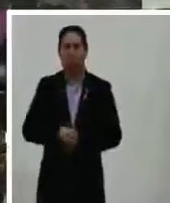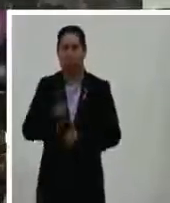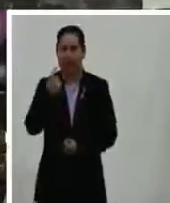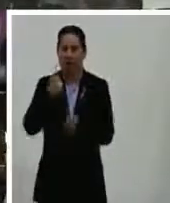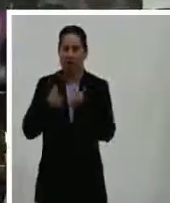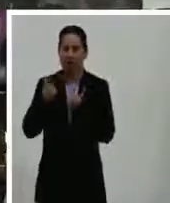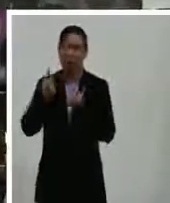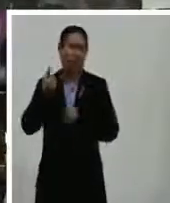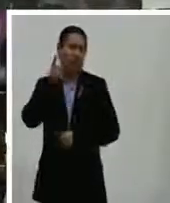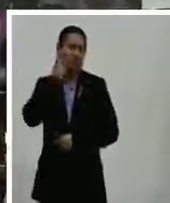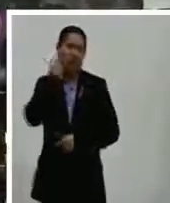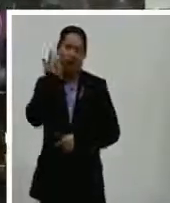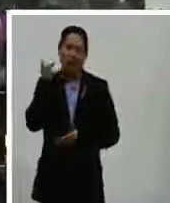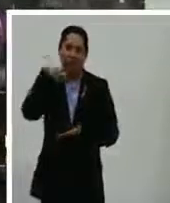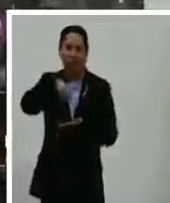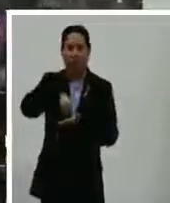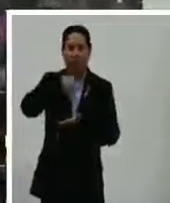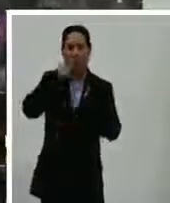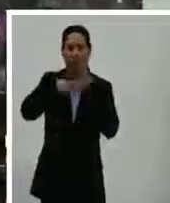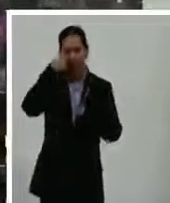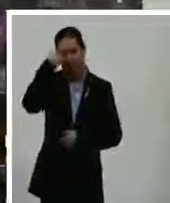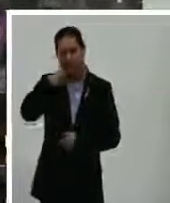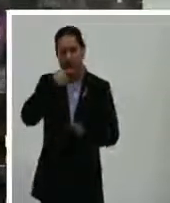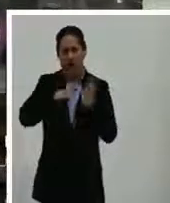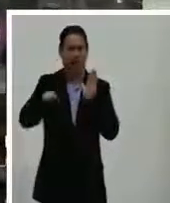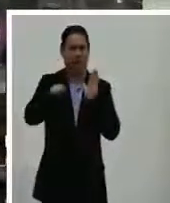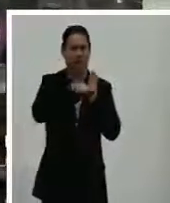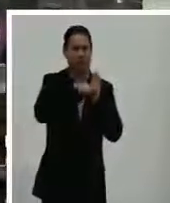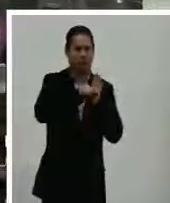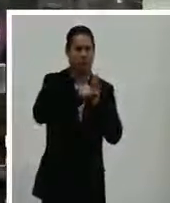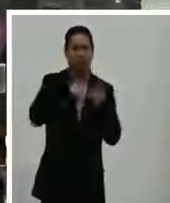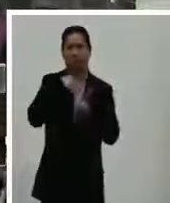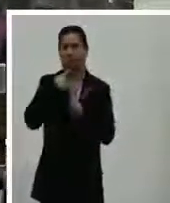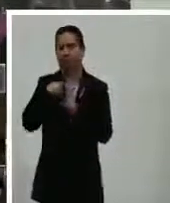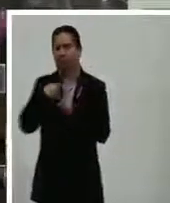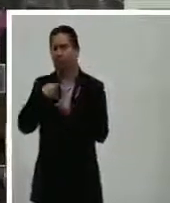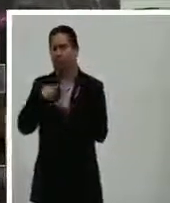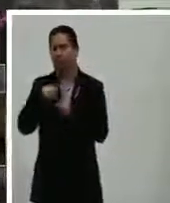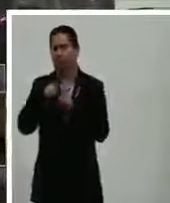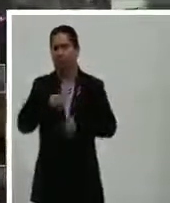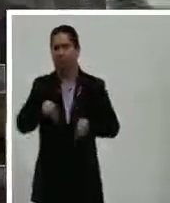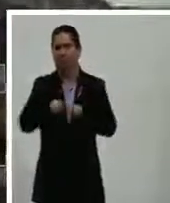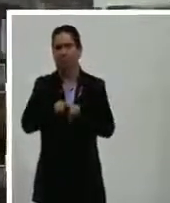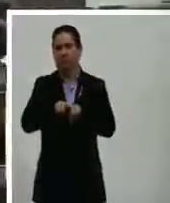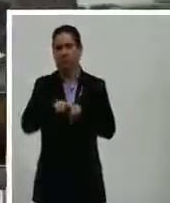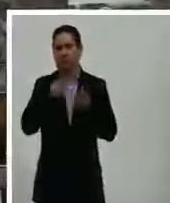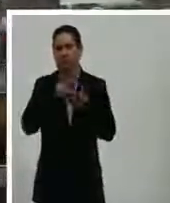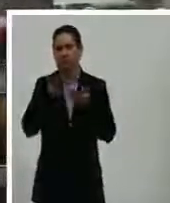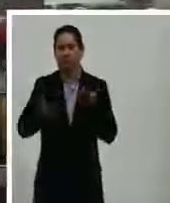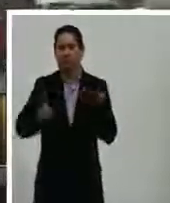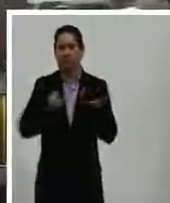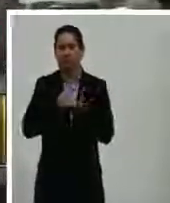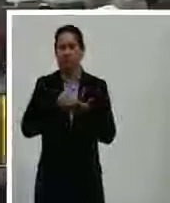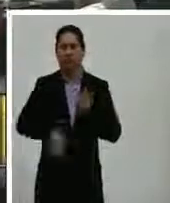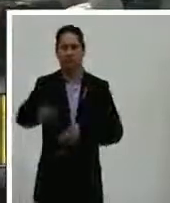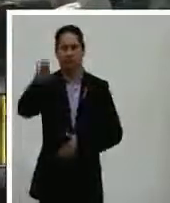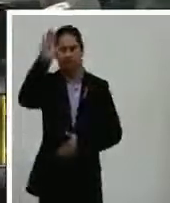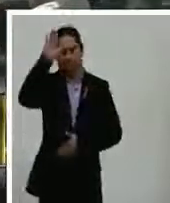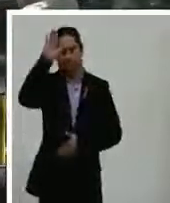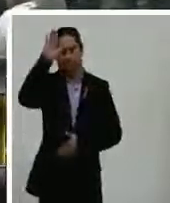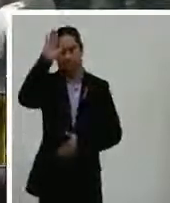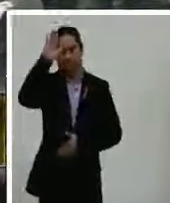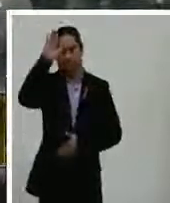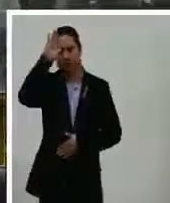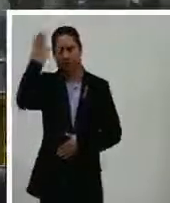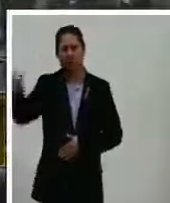alguna o alguna de los legisladores desea hacer uso de la palabra para argumentar en contra oa favor del mismo sírvase manifestarlo en